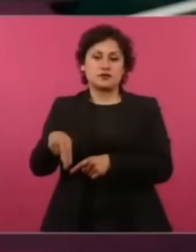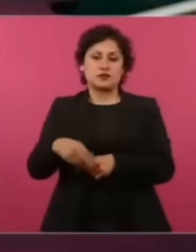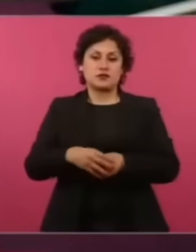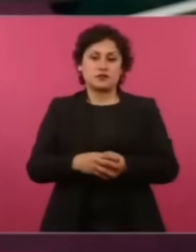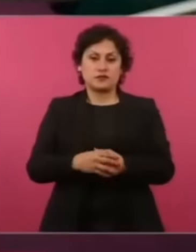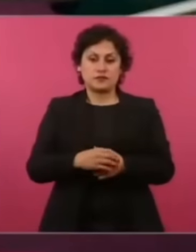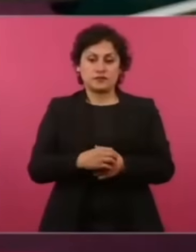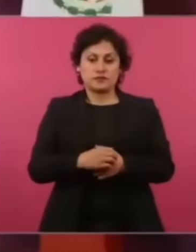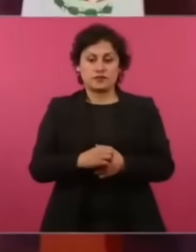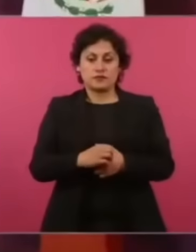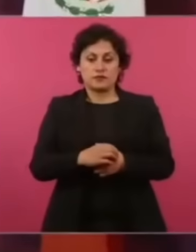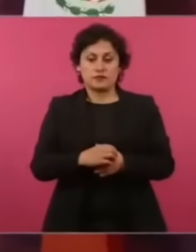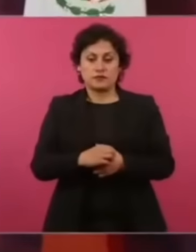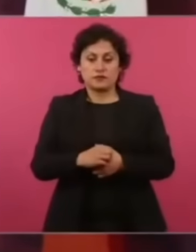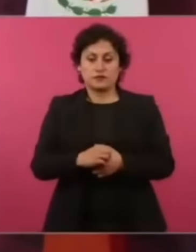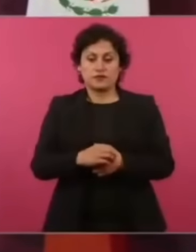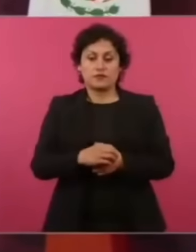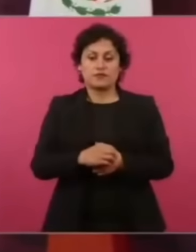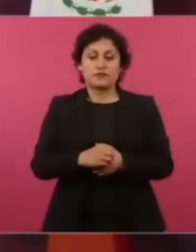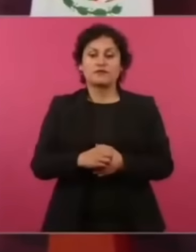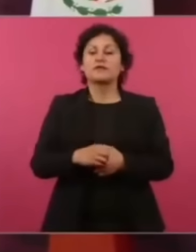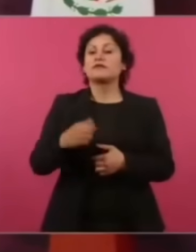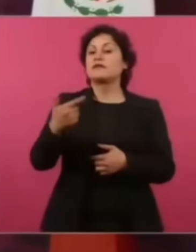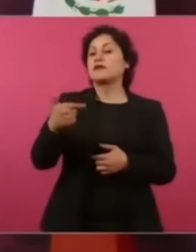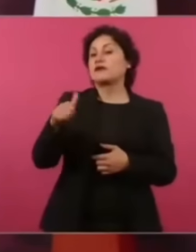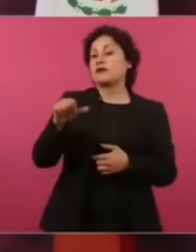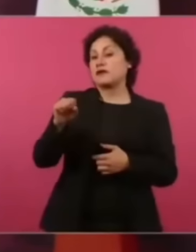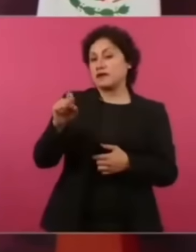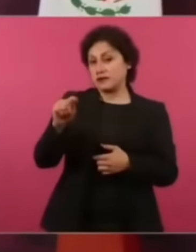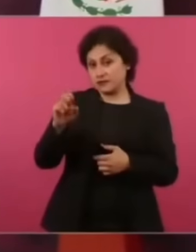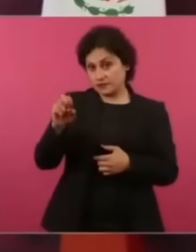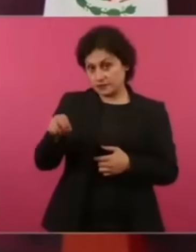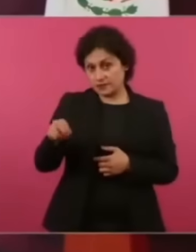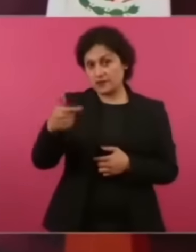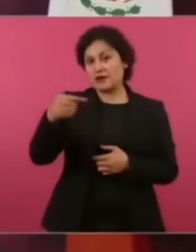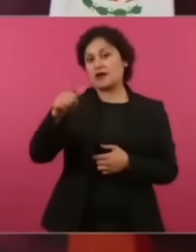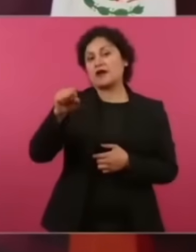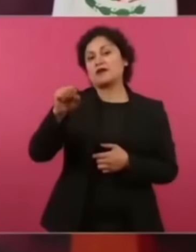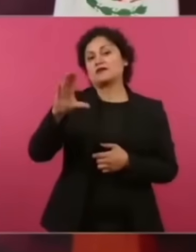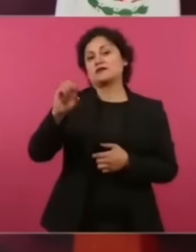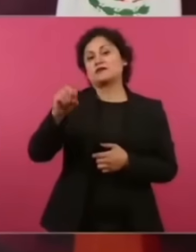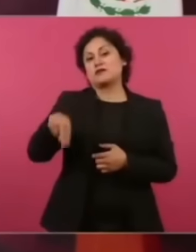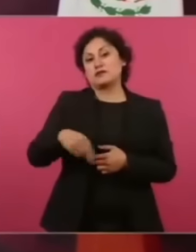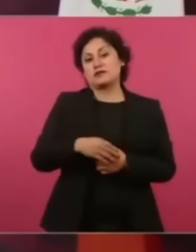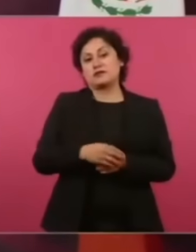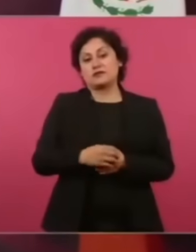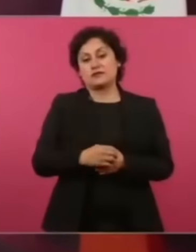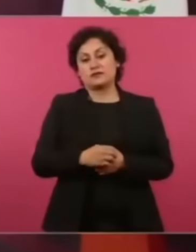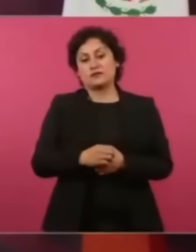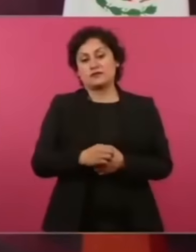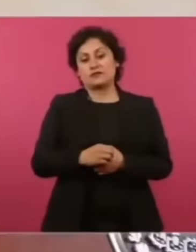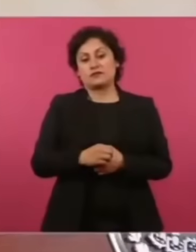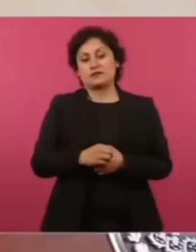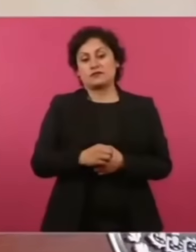¿Gascón o Gastón? Gastón. Bueno, Gascón.